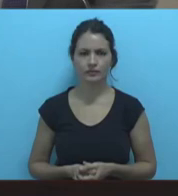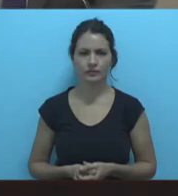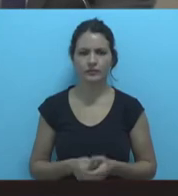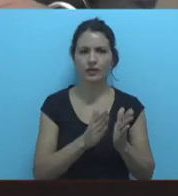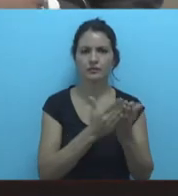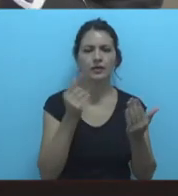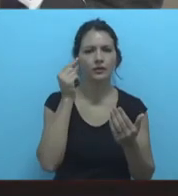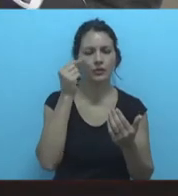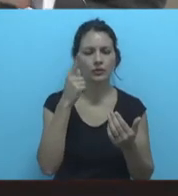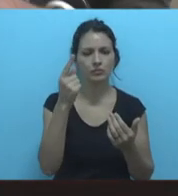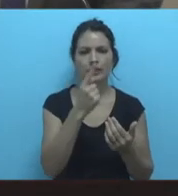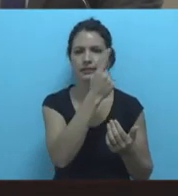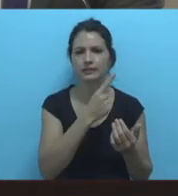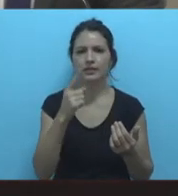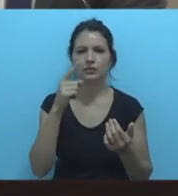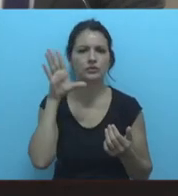expediente